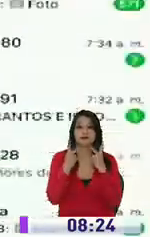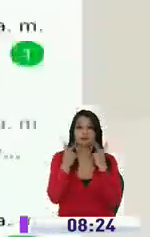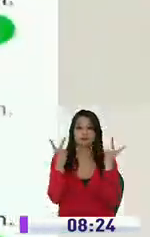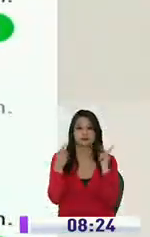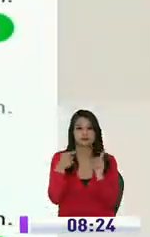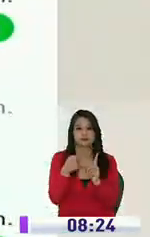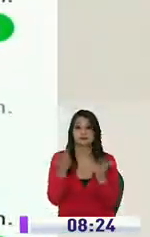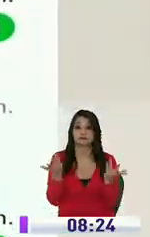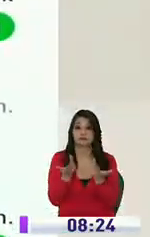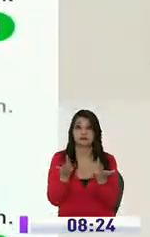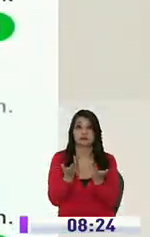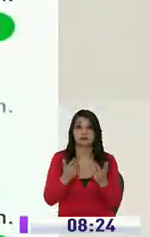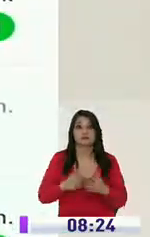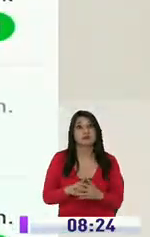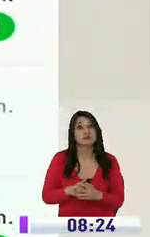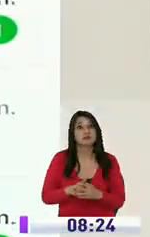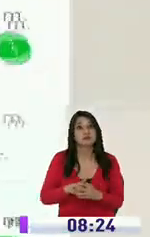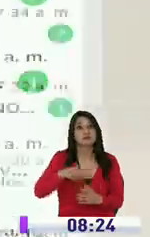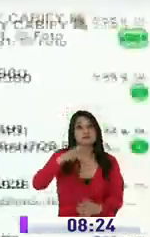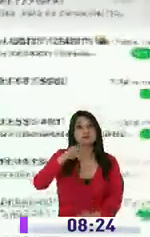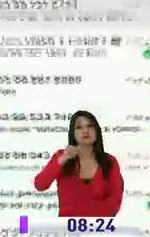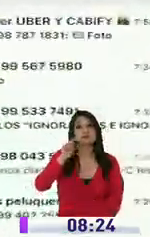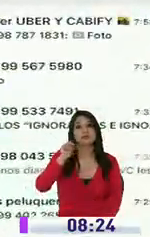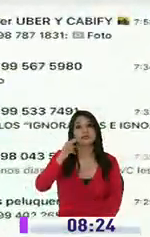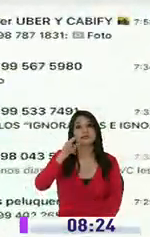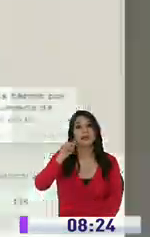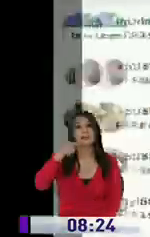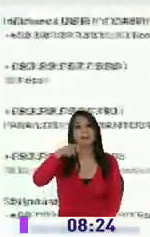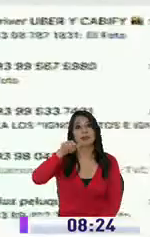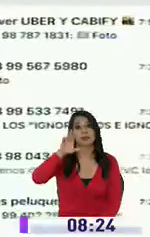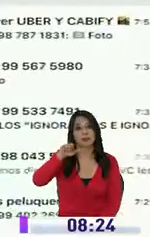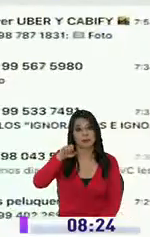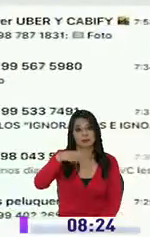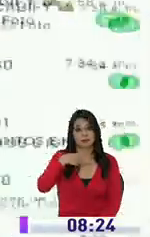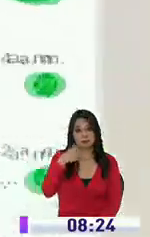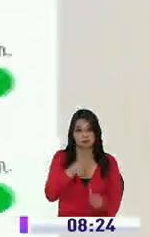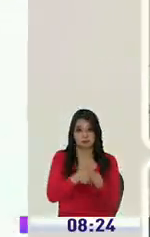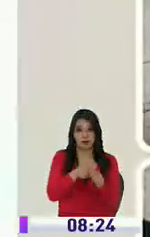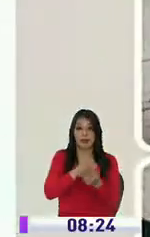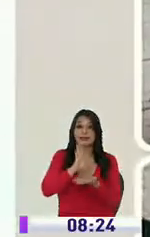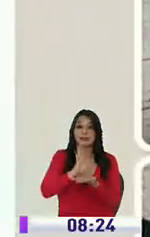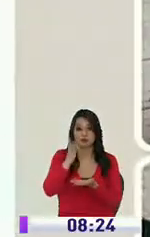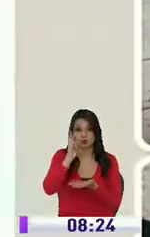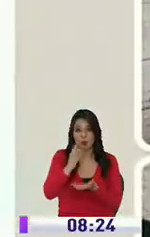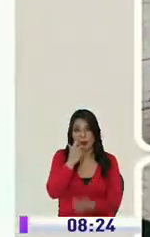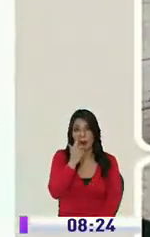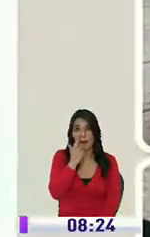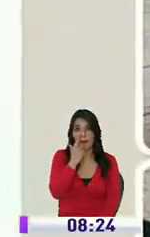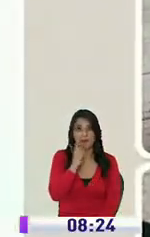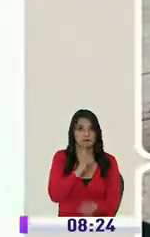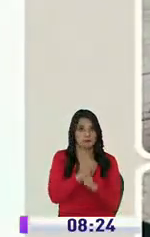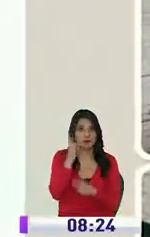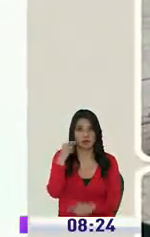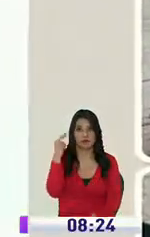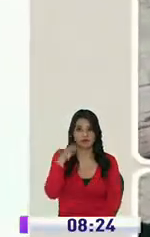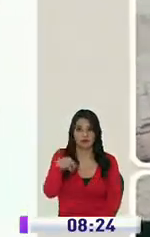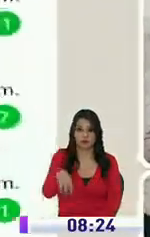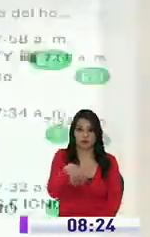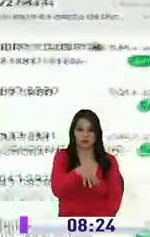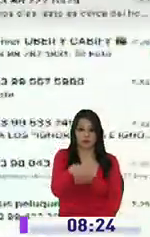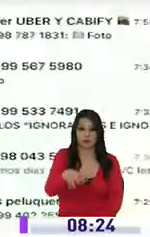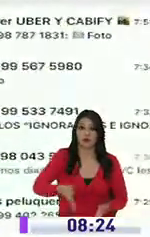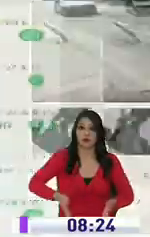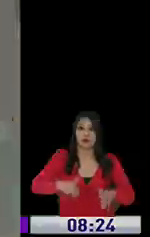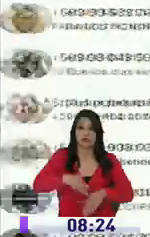¿Dónde es Pinyopata y Moraspungo? Ahí estamos, vean, sí, claro. Y claro, es que está viejito el